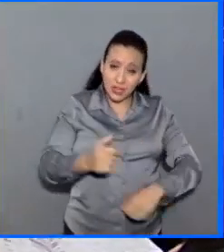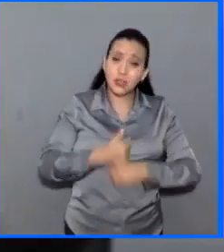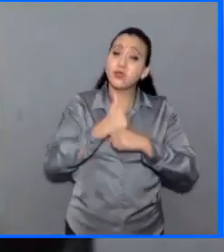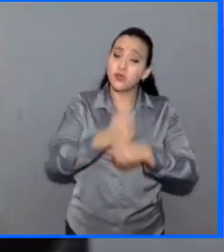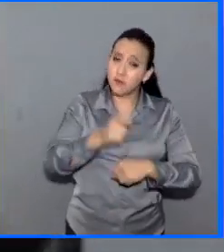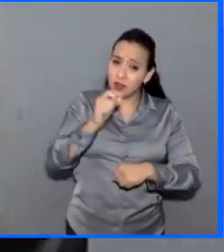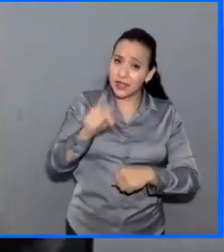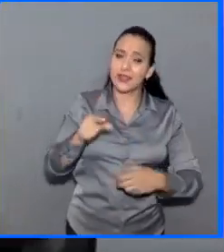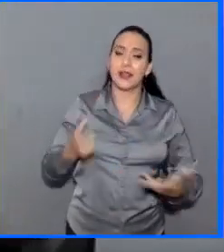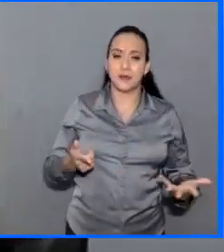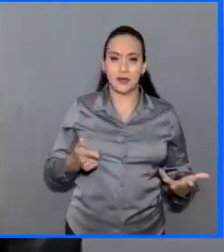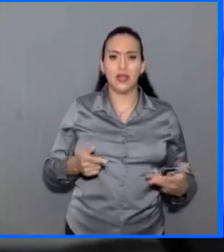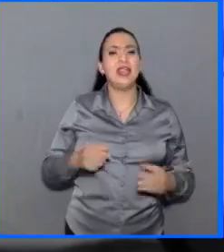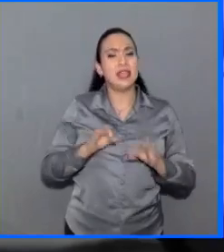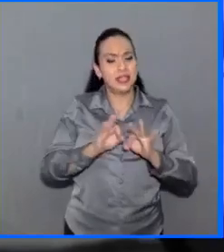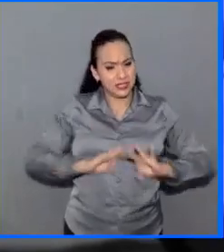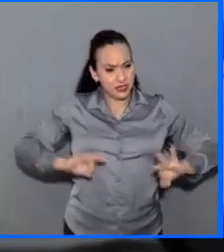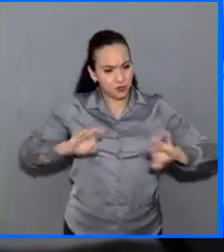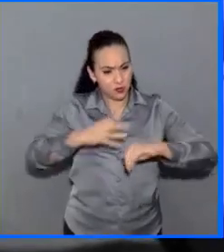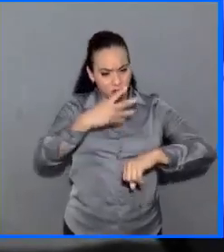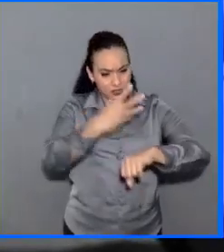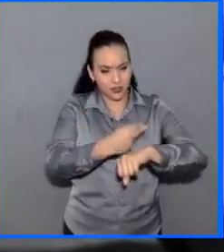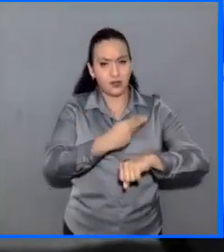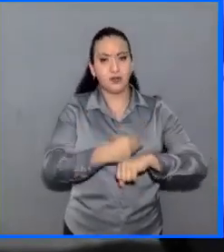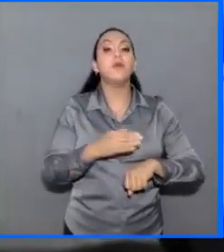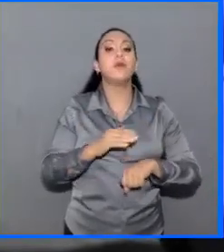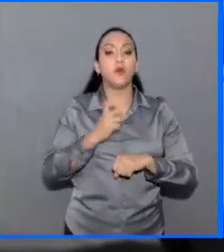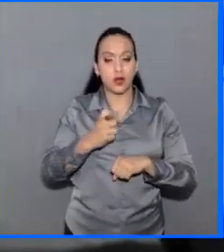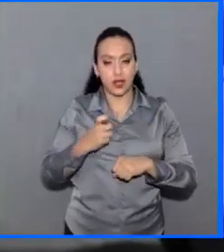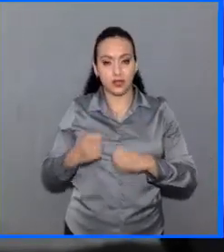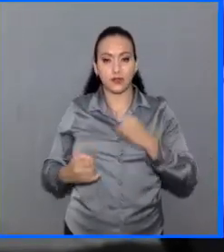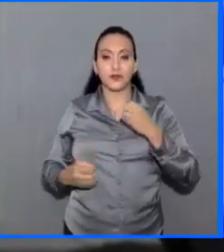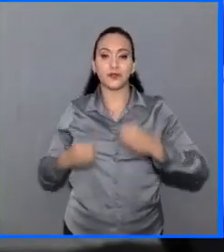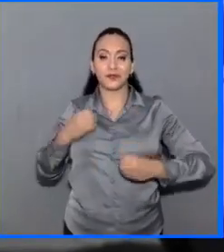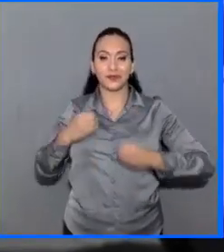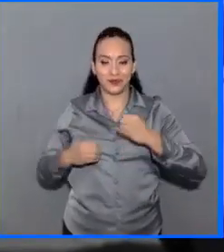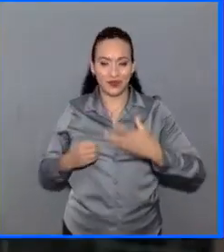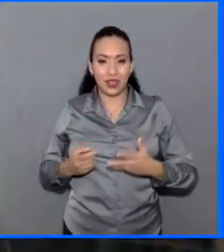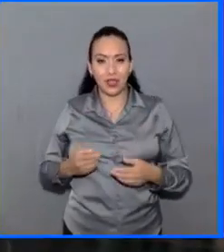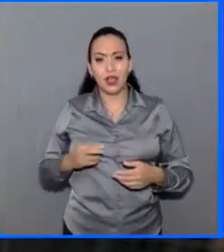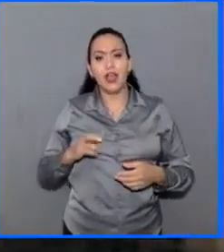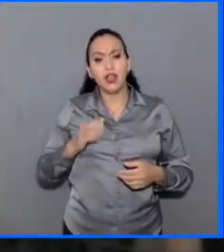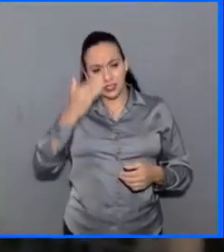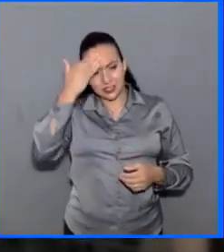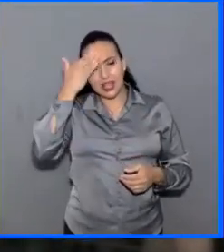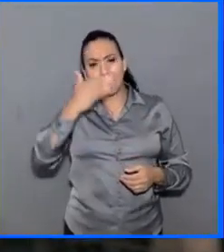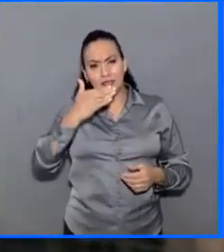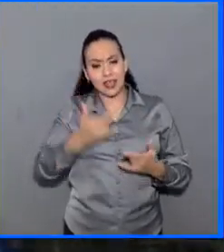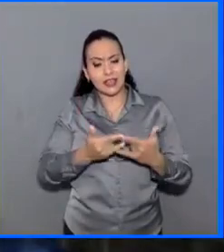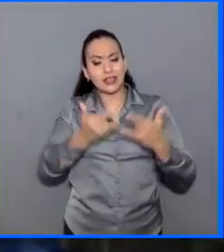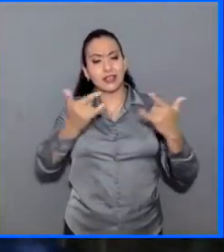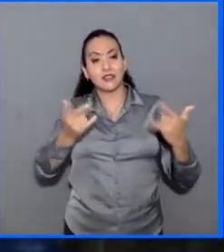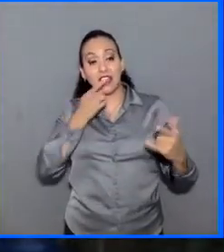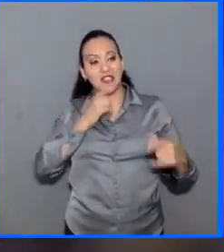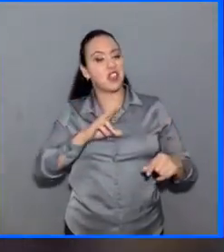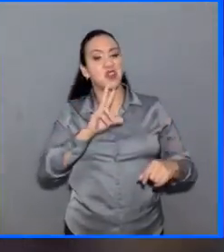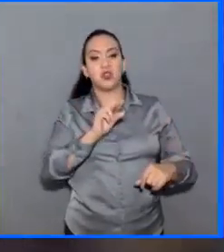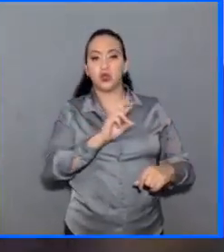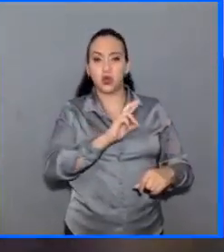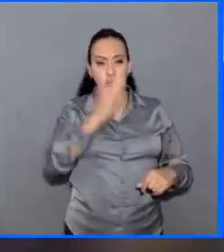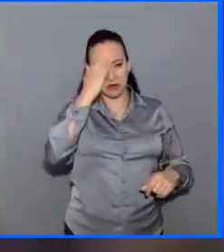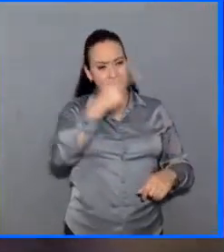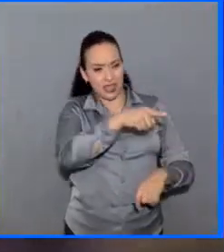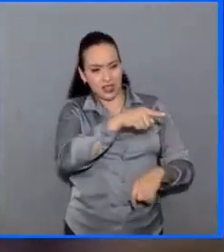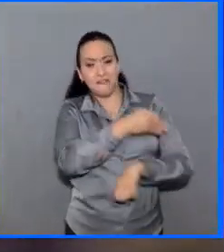justa e integral, por lo que revocó el fallo del tribunal colegiado que conoció del asunto y les negó dicho reconocimiento.